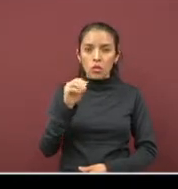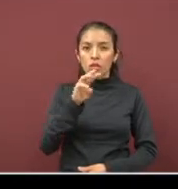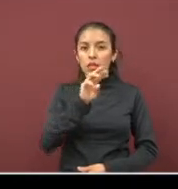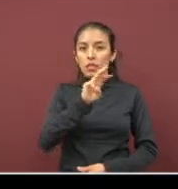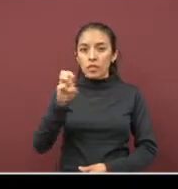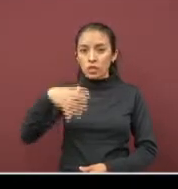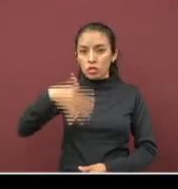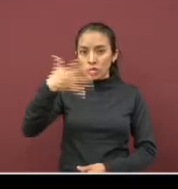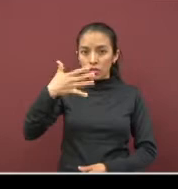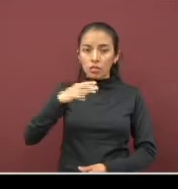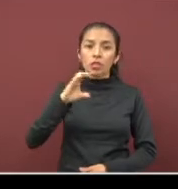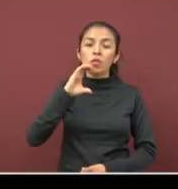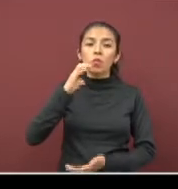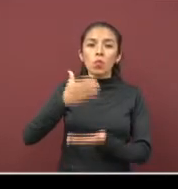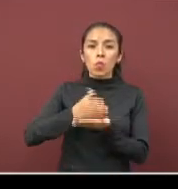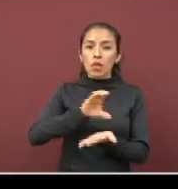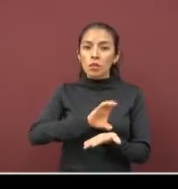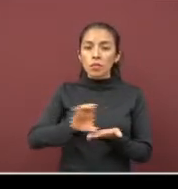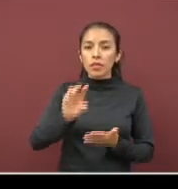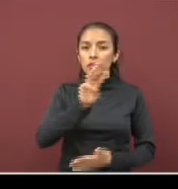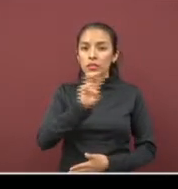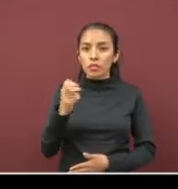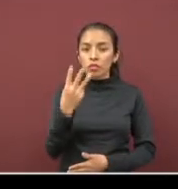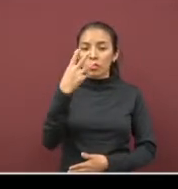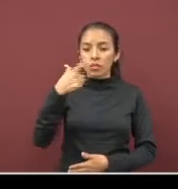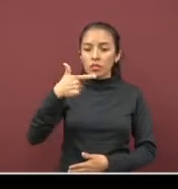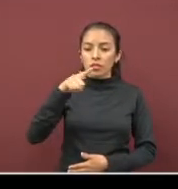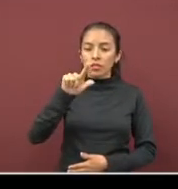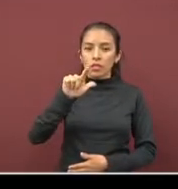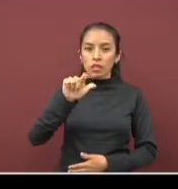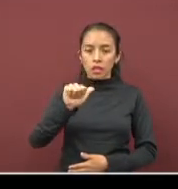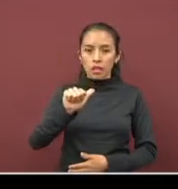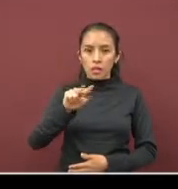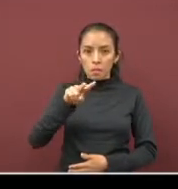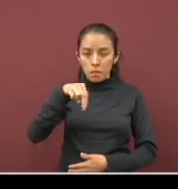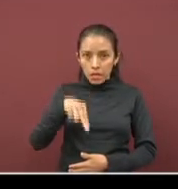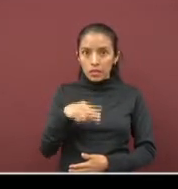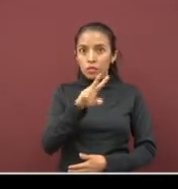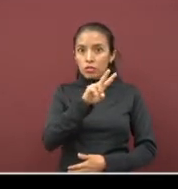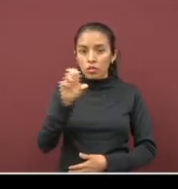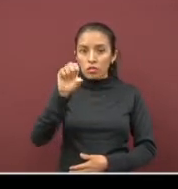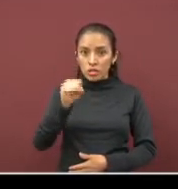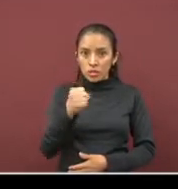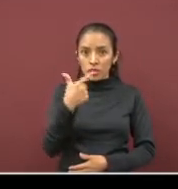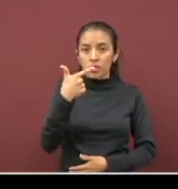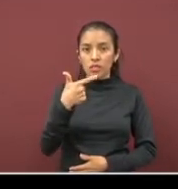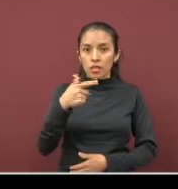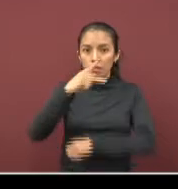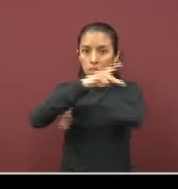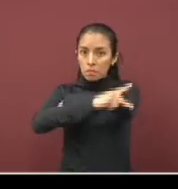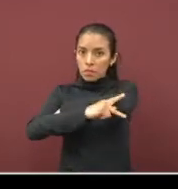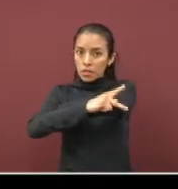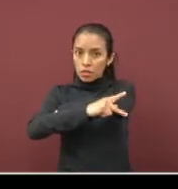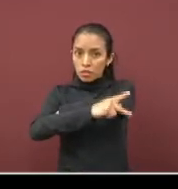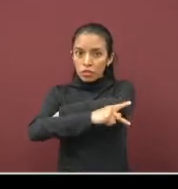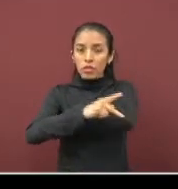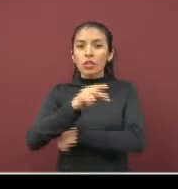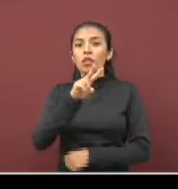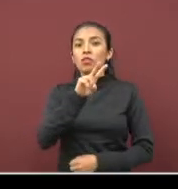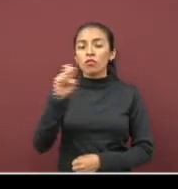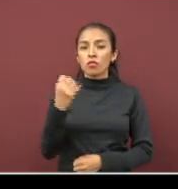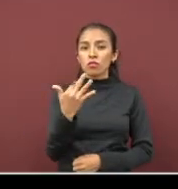coatepec 303 úrsulo galván 267 pero te con